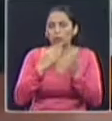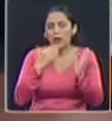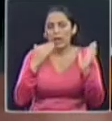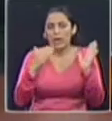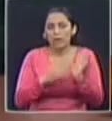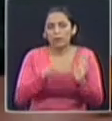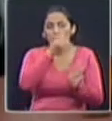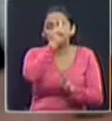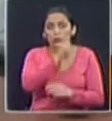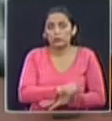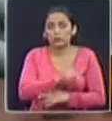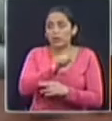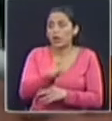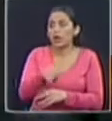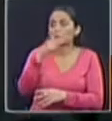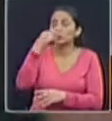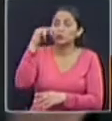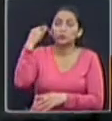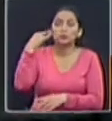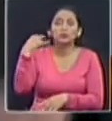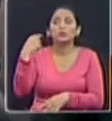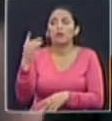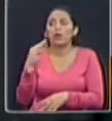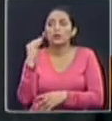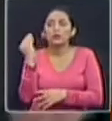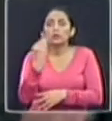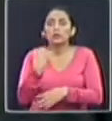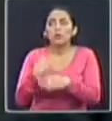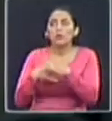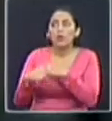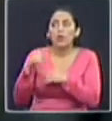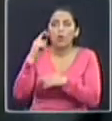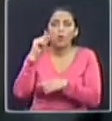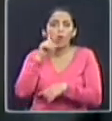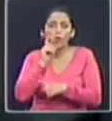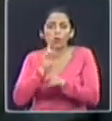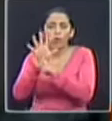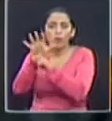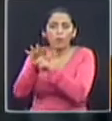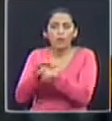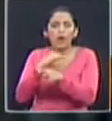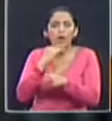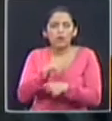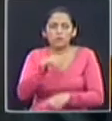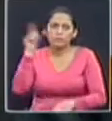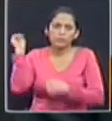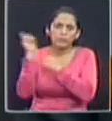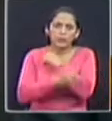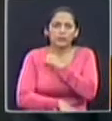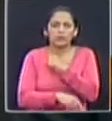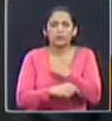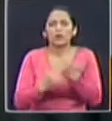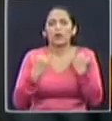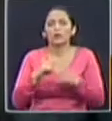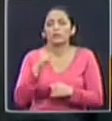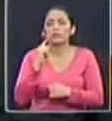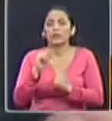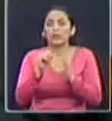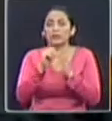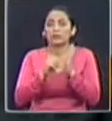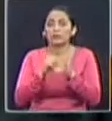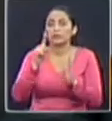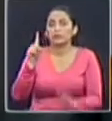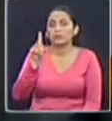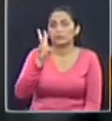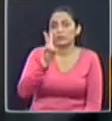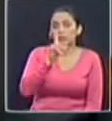niños, niñas y adolescentes. Proponemos reformar el artículo 171 del Código Integral Penal, donde